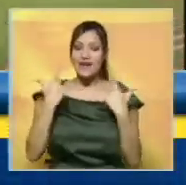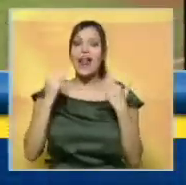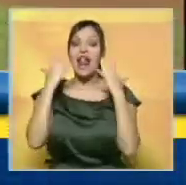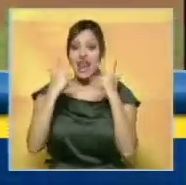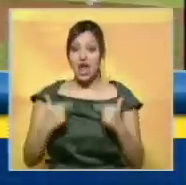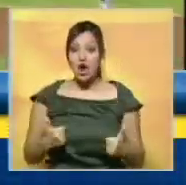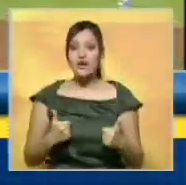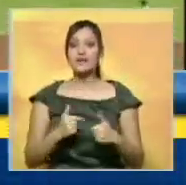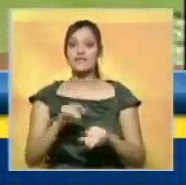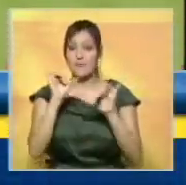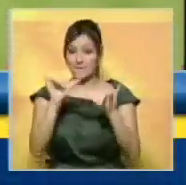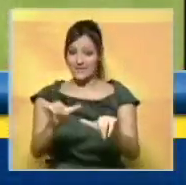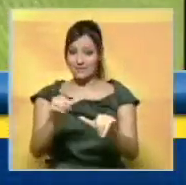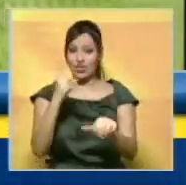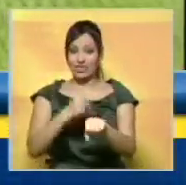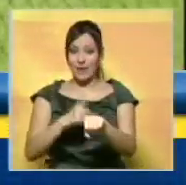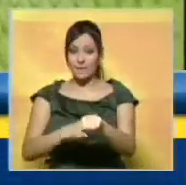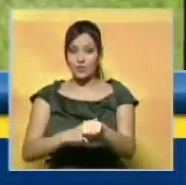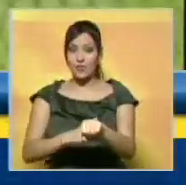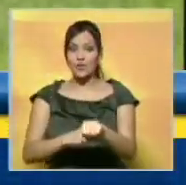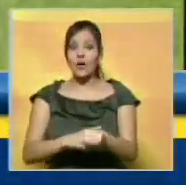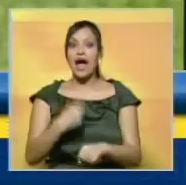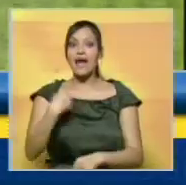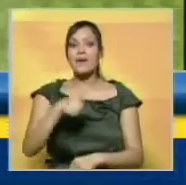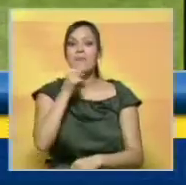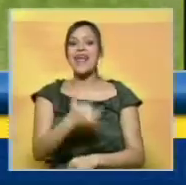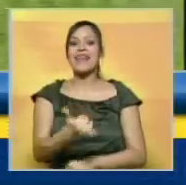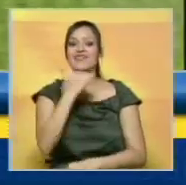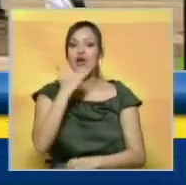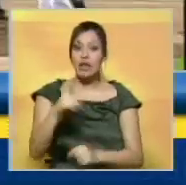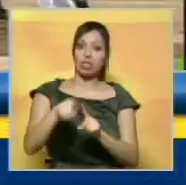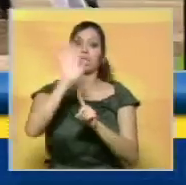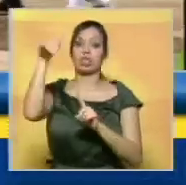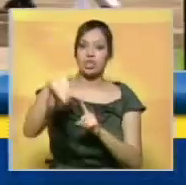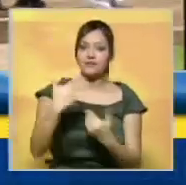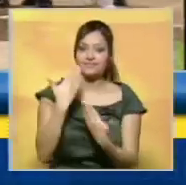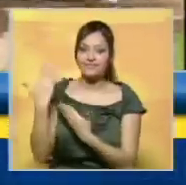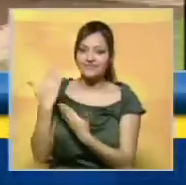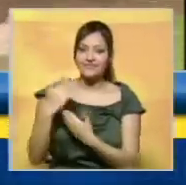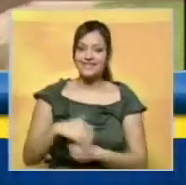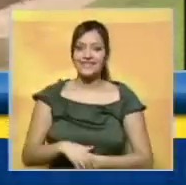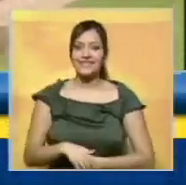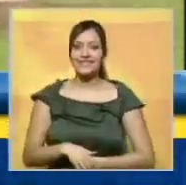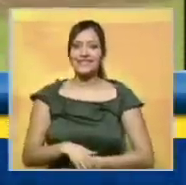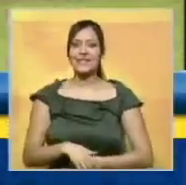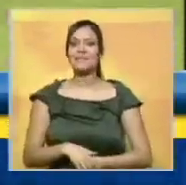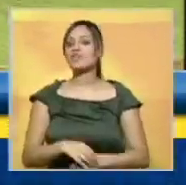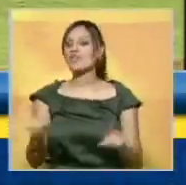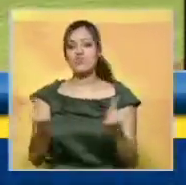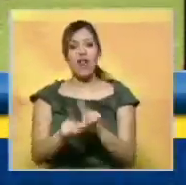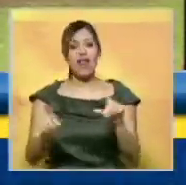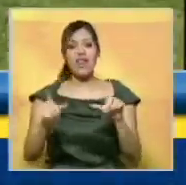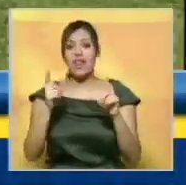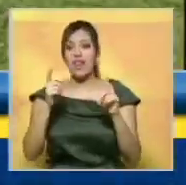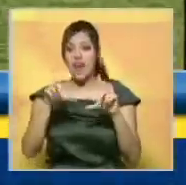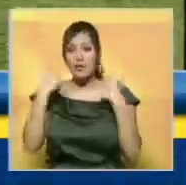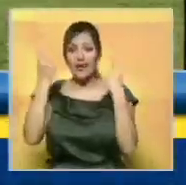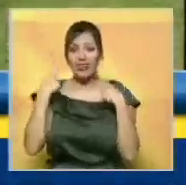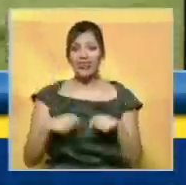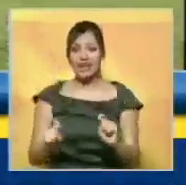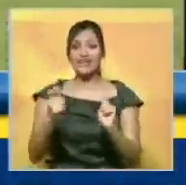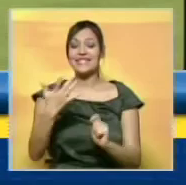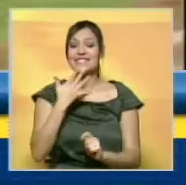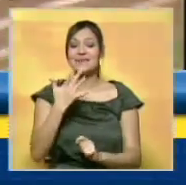ripostaron a la parte baja de centrada gracias a un error en tiro al inicial del lanzador Eduardo Figueroa, pero los salados no se rindieron y sencillo